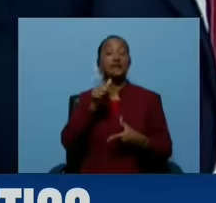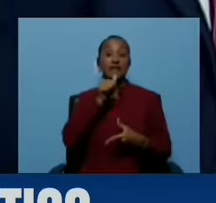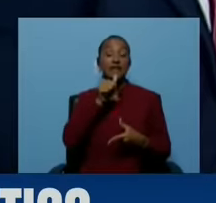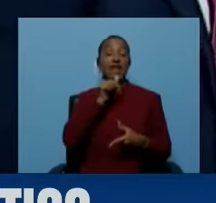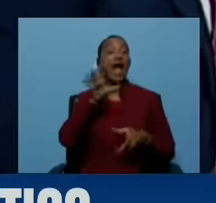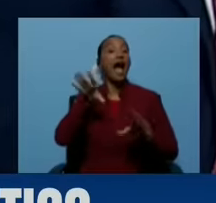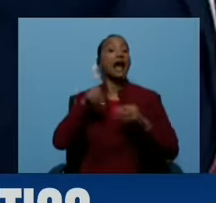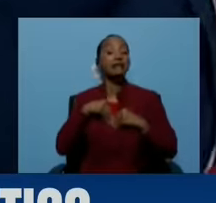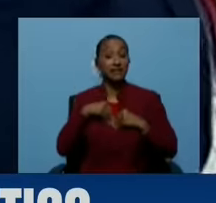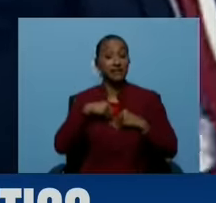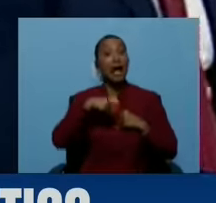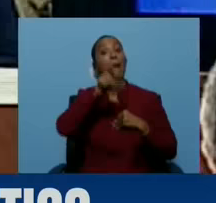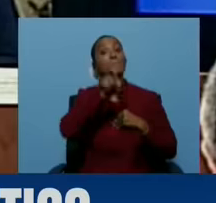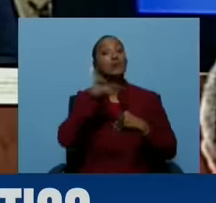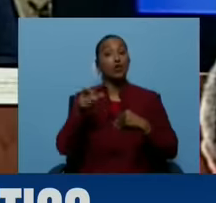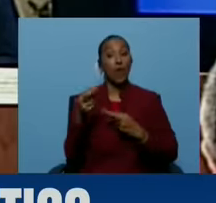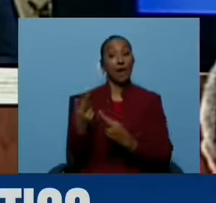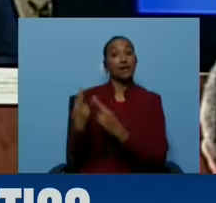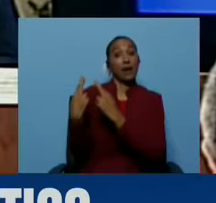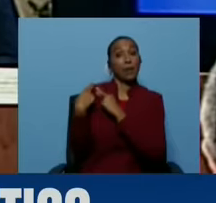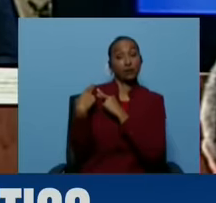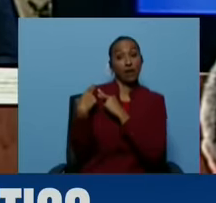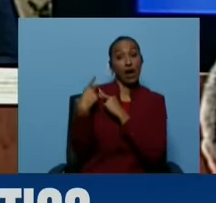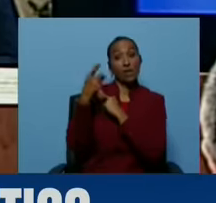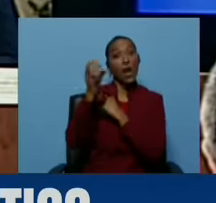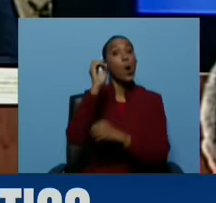Unidos, que los algoritmos